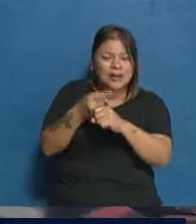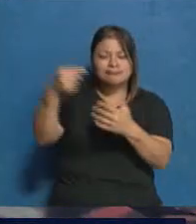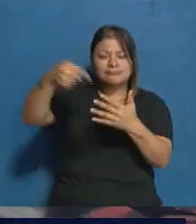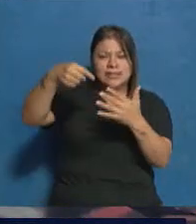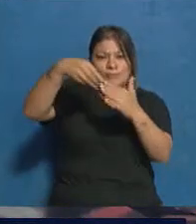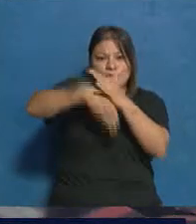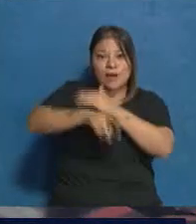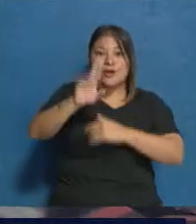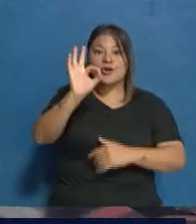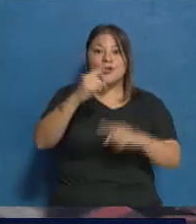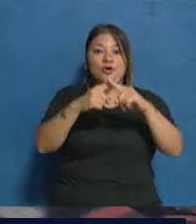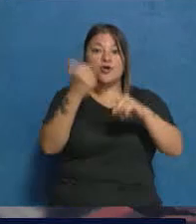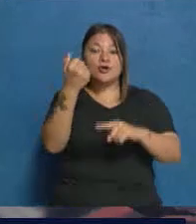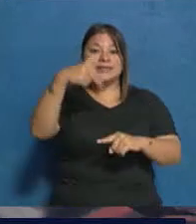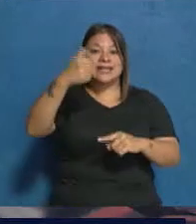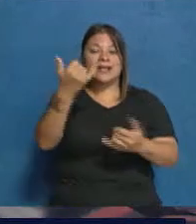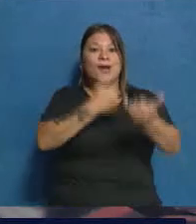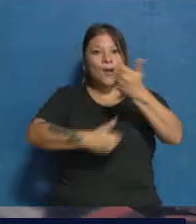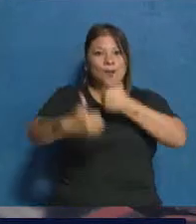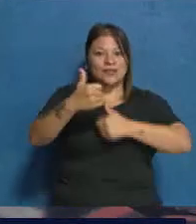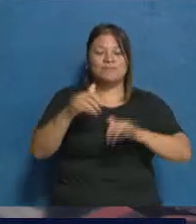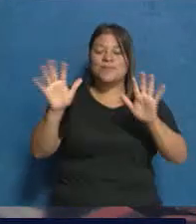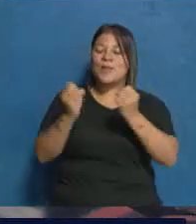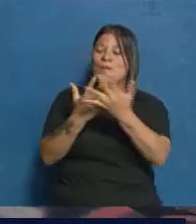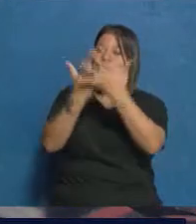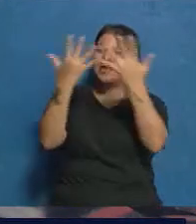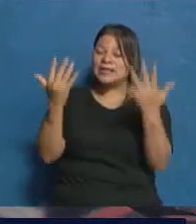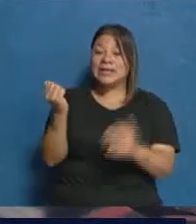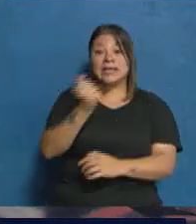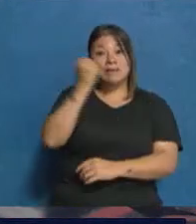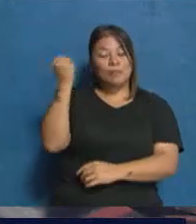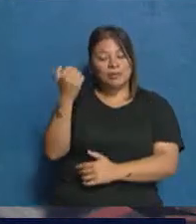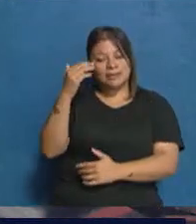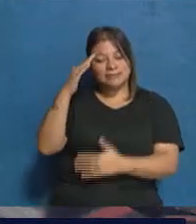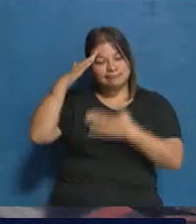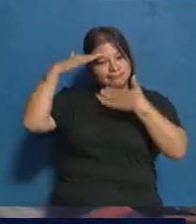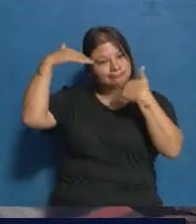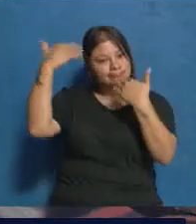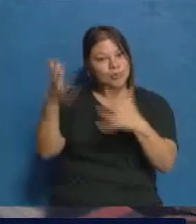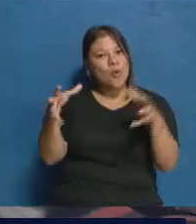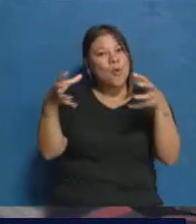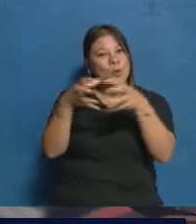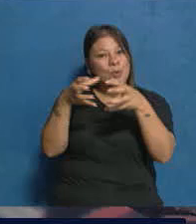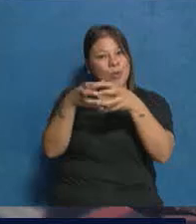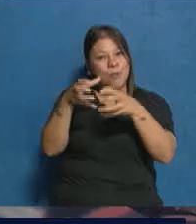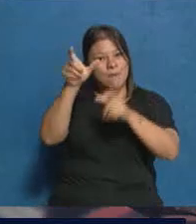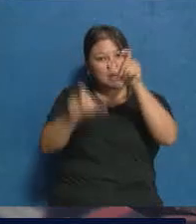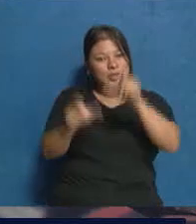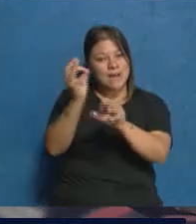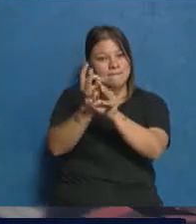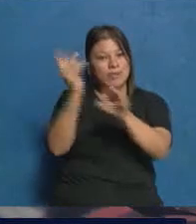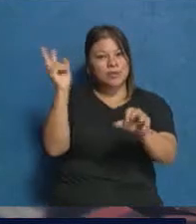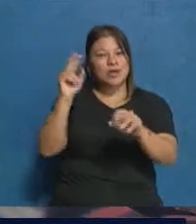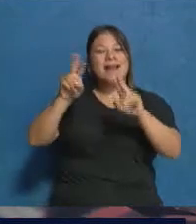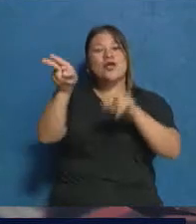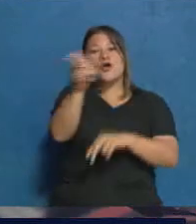día. Bueno, y esto es importante destacar el trabajo que realizan los científicos de nuestro país. Estamos hablando de un grupo de investigadores del CONICET que han